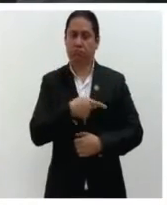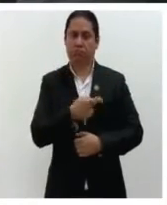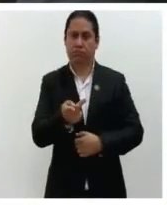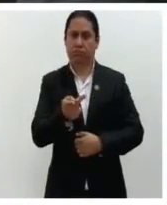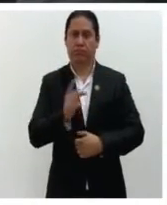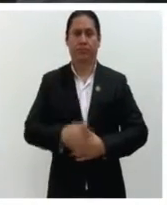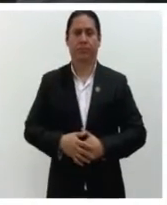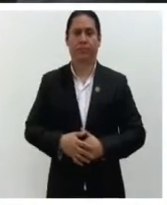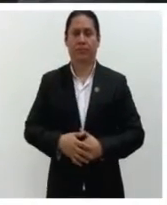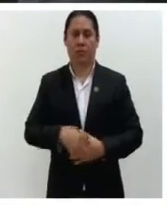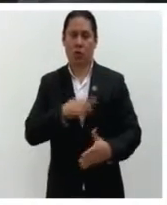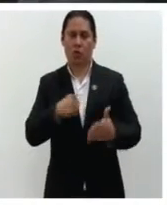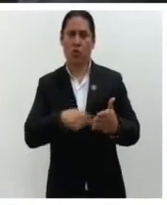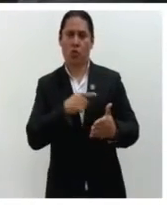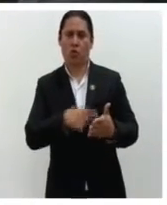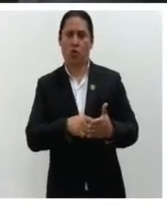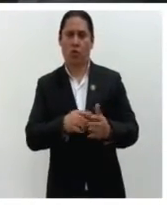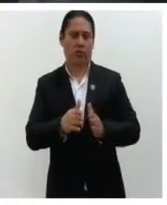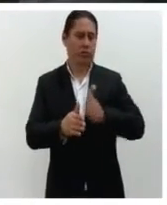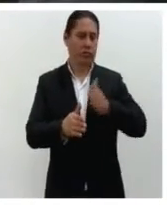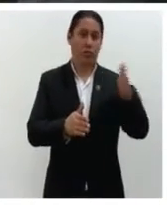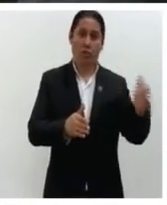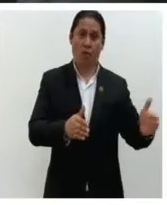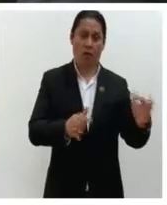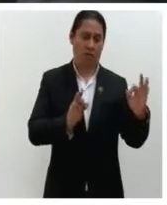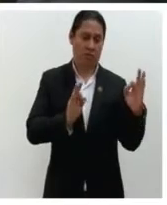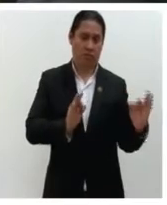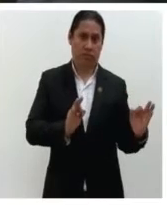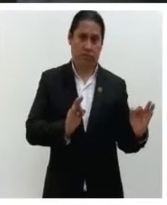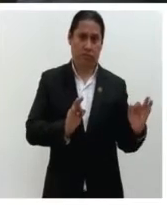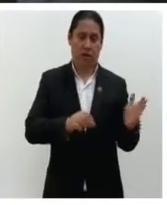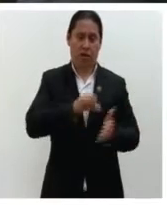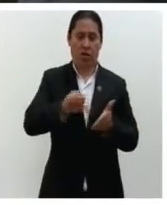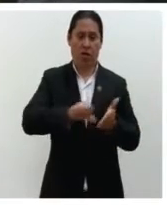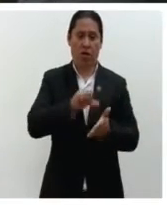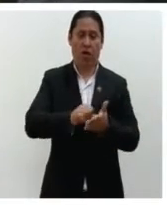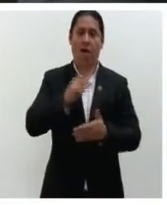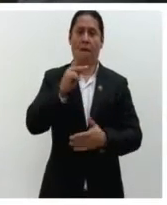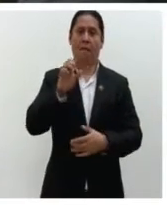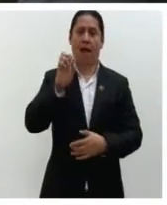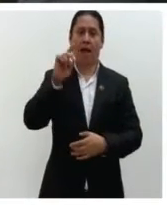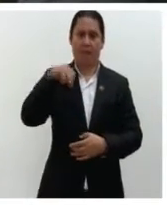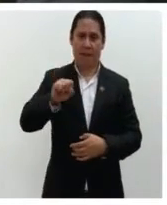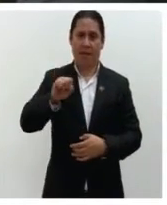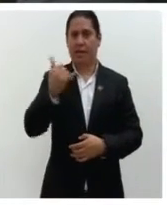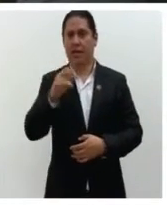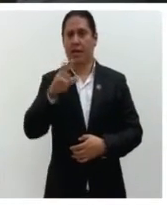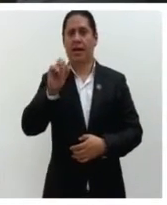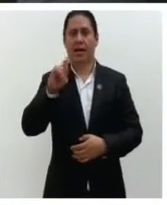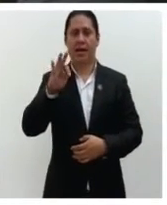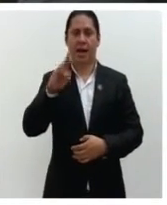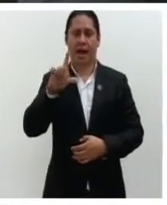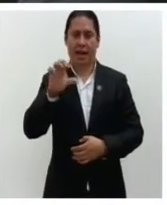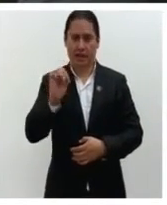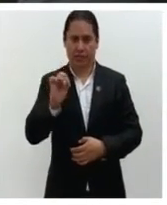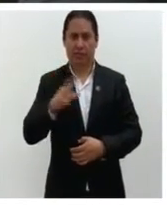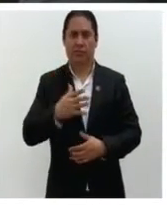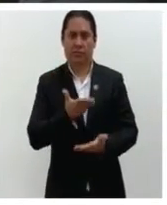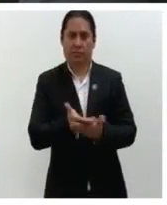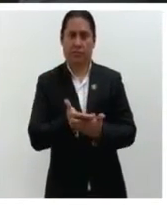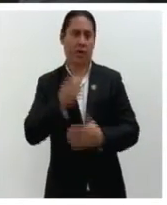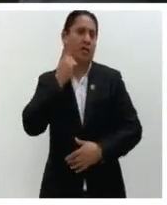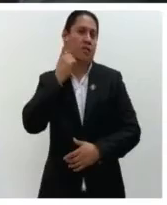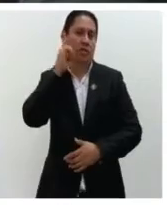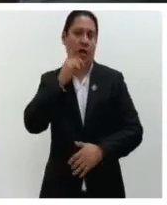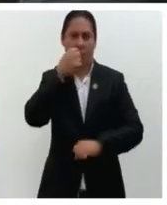económicos. Predio ubicado a un costado de la colonia Las Palmas y Relicario de ese municipio. Por lo que solicito a